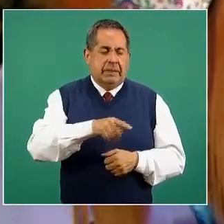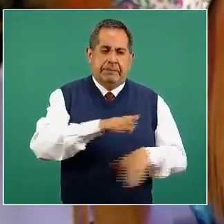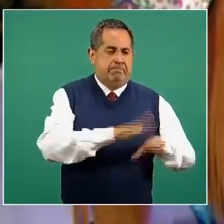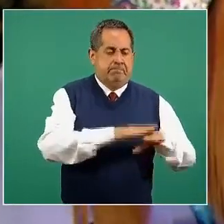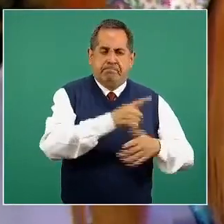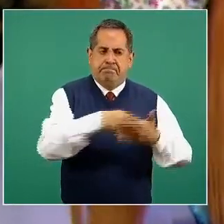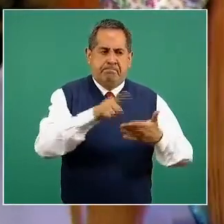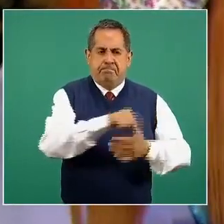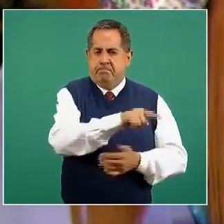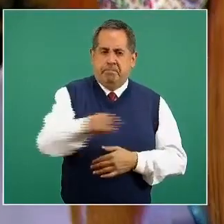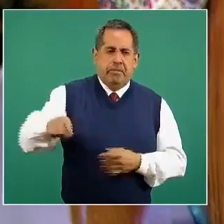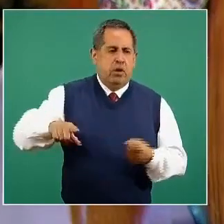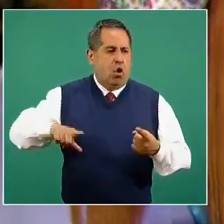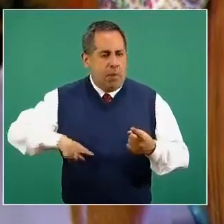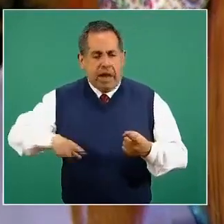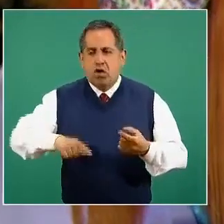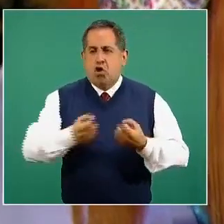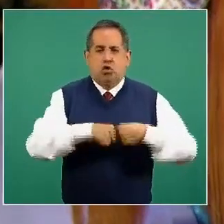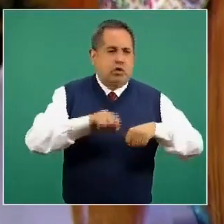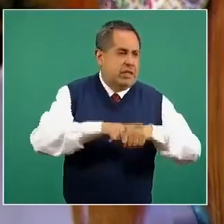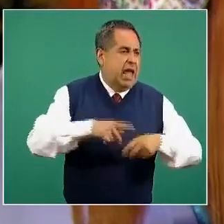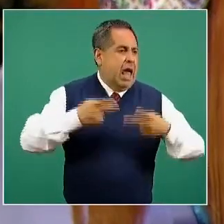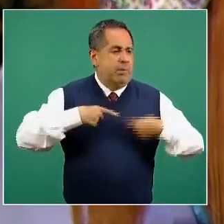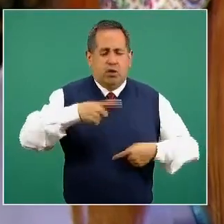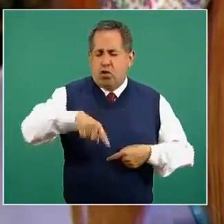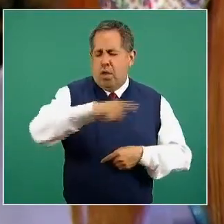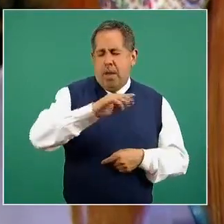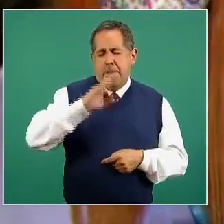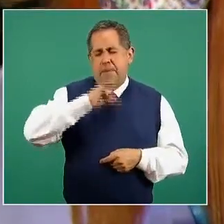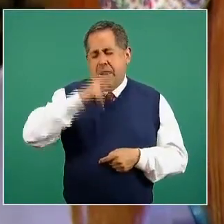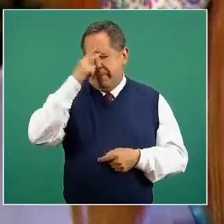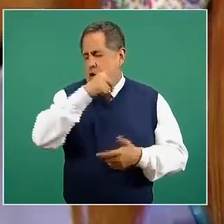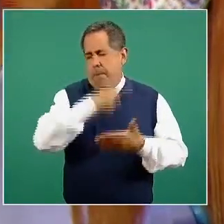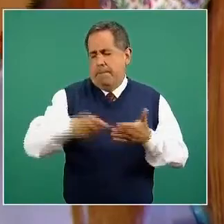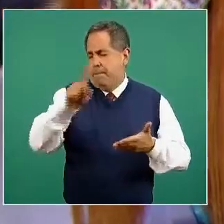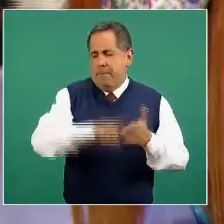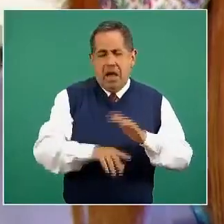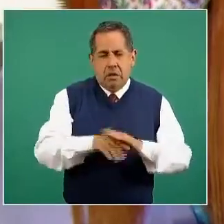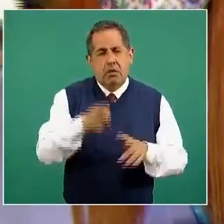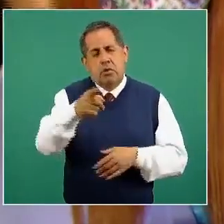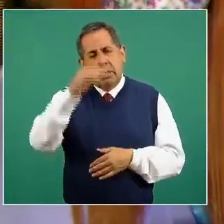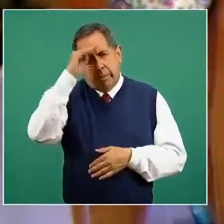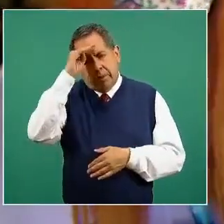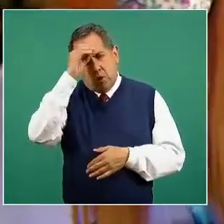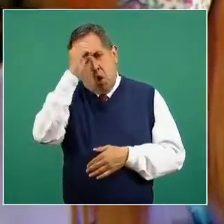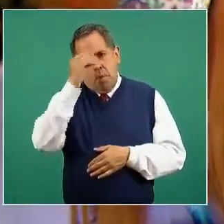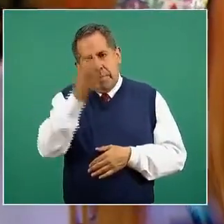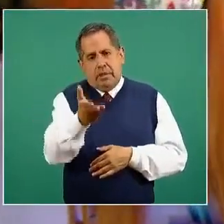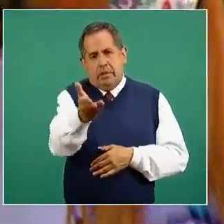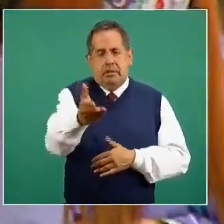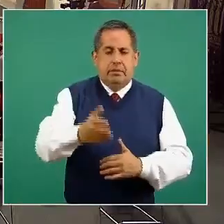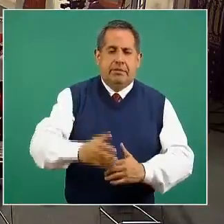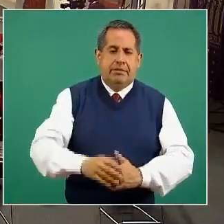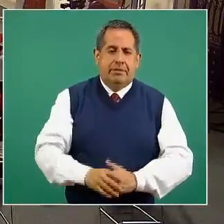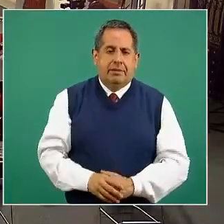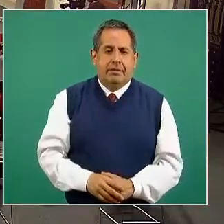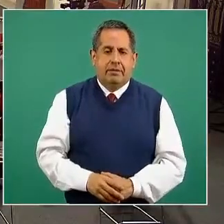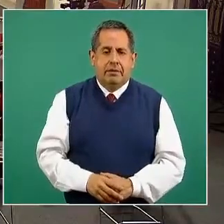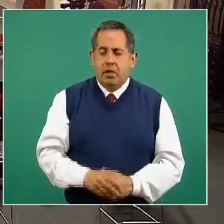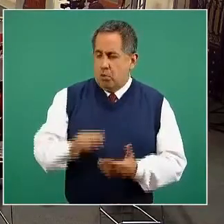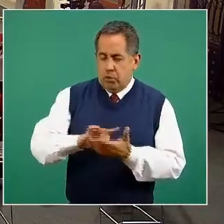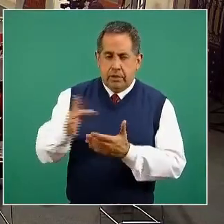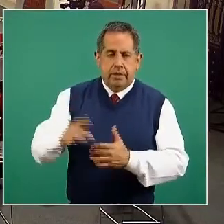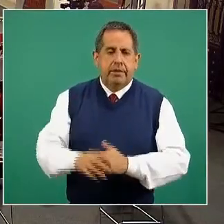la sociedad, el gobierno, que todos lo hemos hecho mal en México. Desde el punto de vista de usted, ¿cuál es su opinión al respecto? Gracias. Muchas